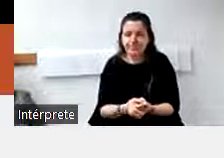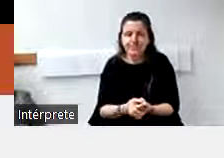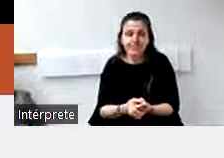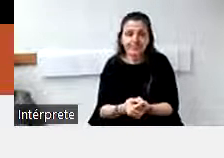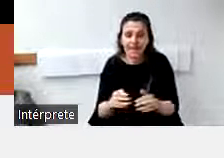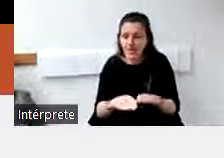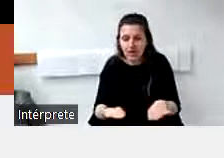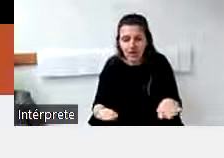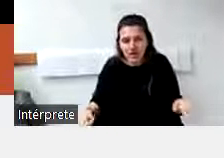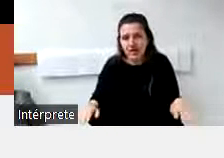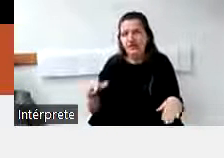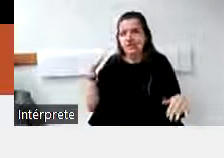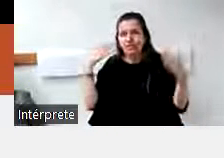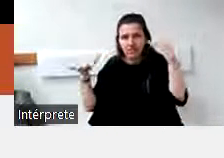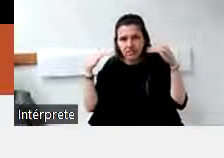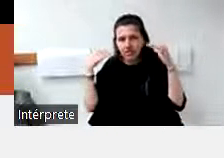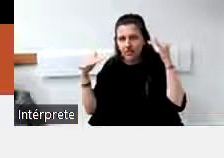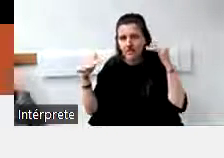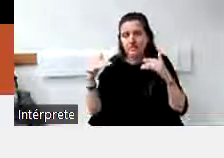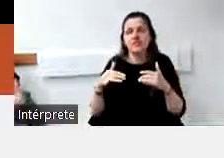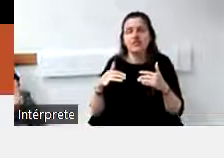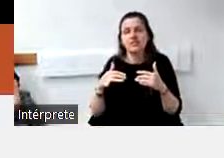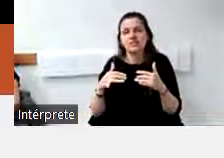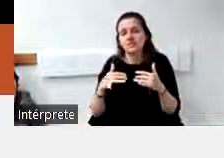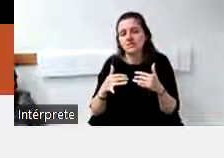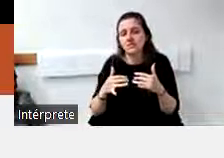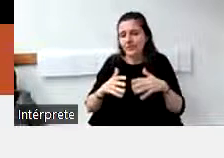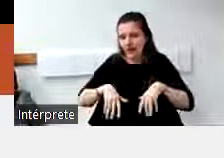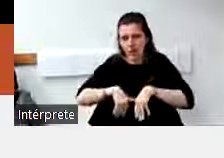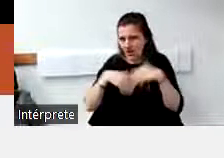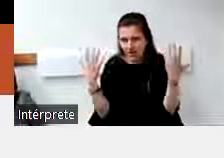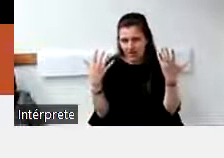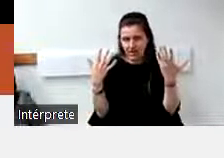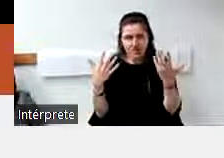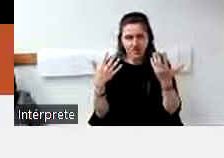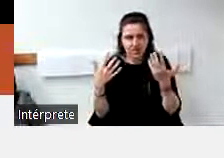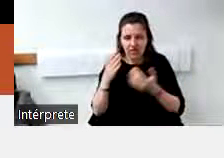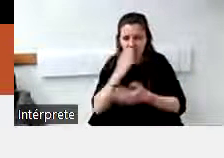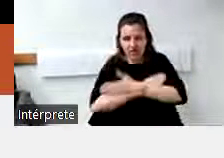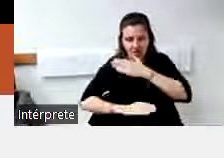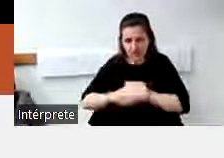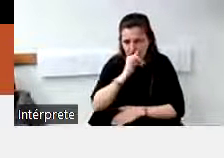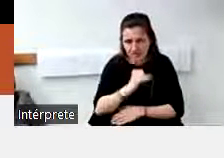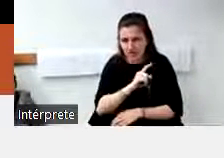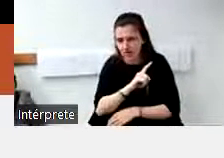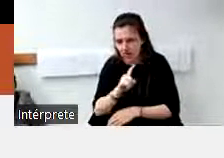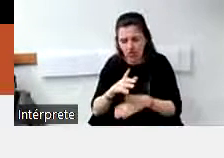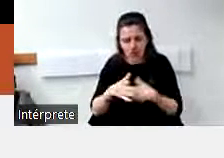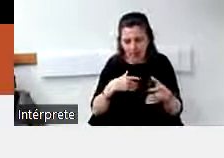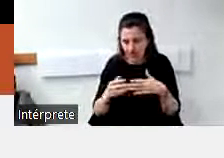niñas y los adolescentes sin discapacidad. Y eso muchas veces,